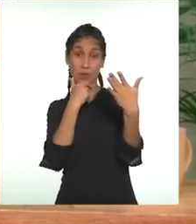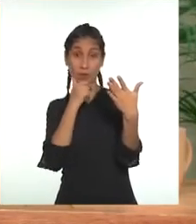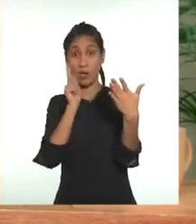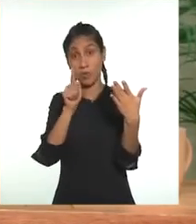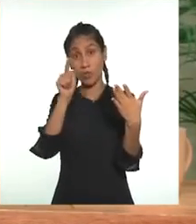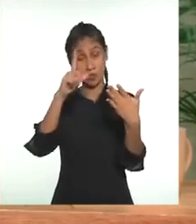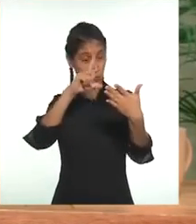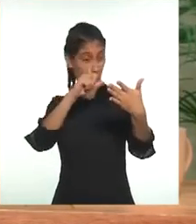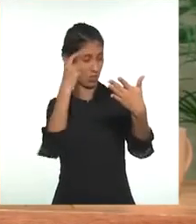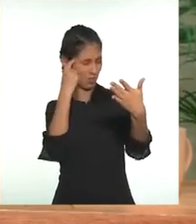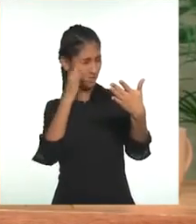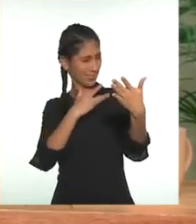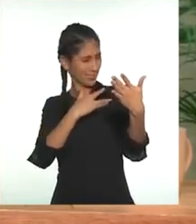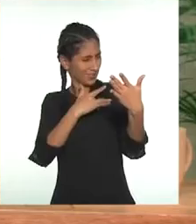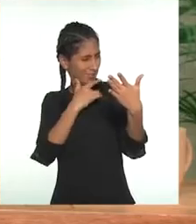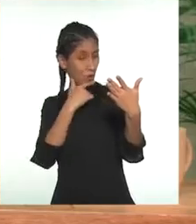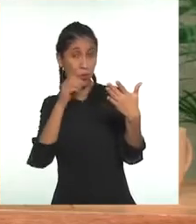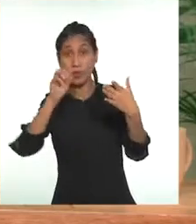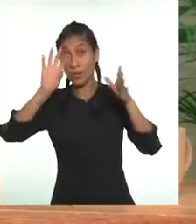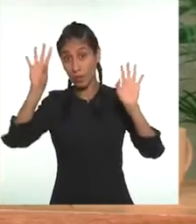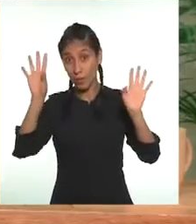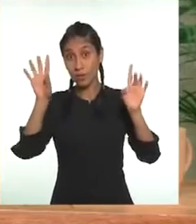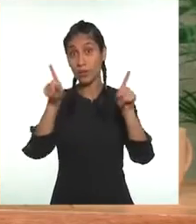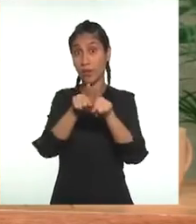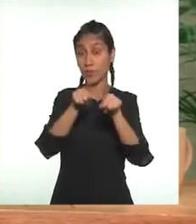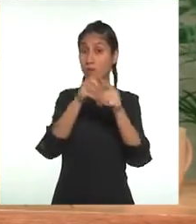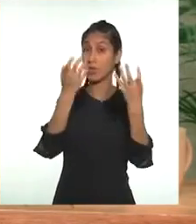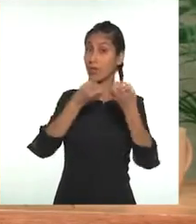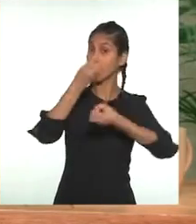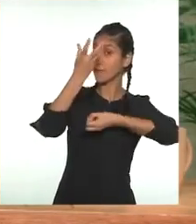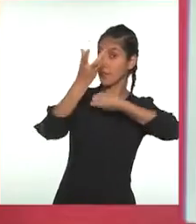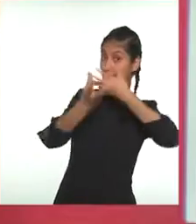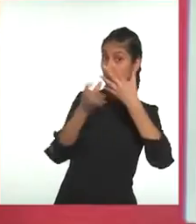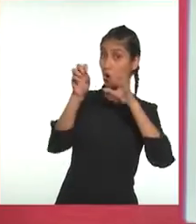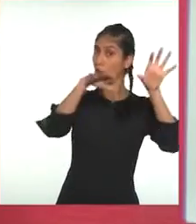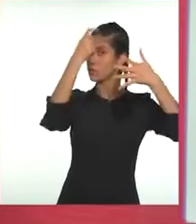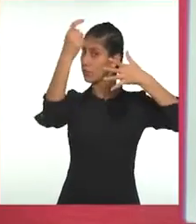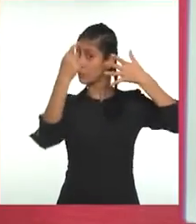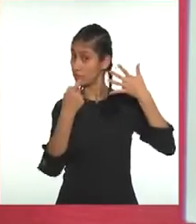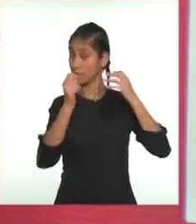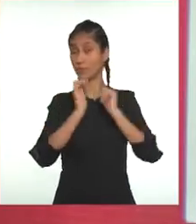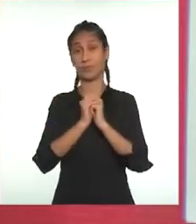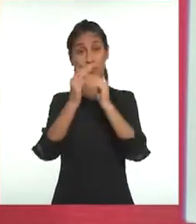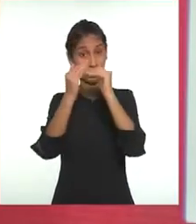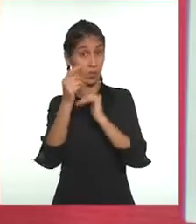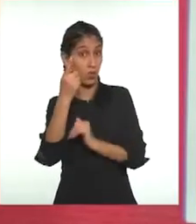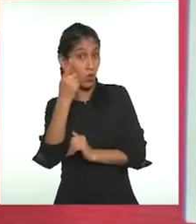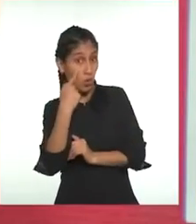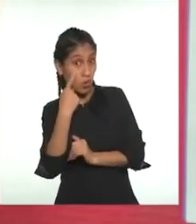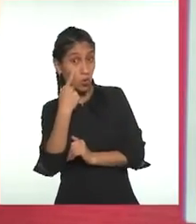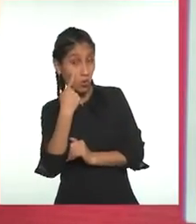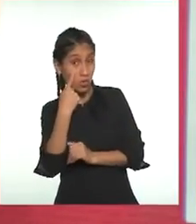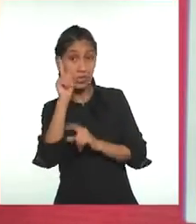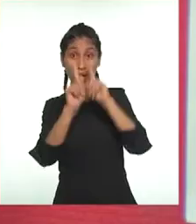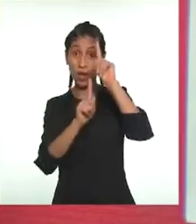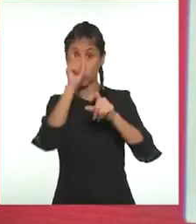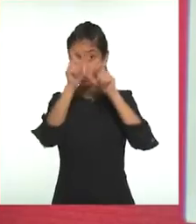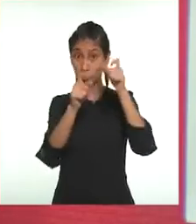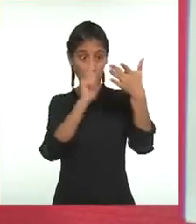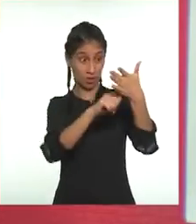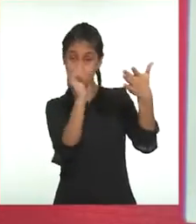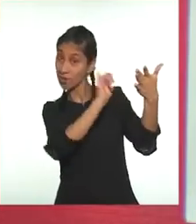Puede inspirar una emoción o quizás te impulsa a decir o hacer algo. ¿Conoces a alguien así en tu comunidad o en tu entorno